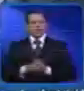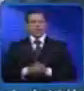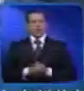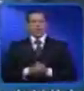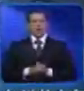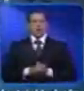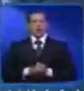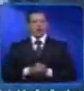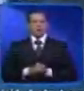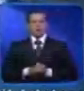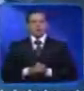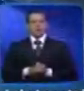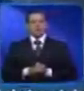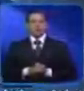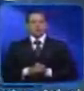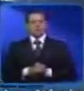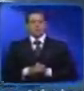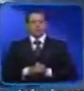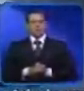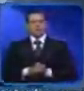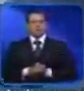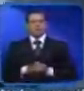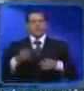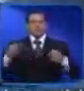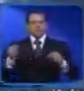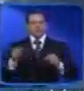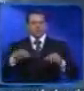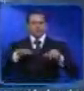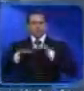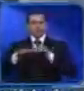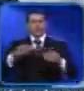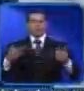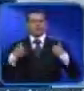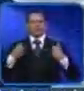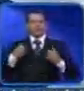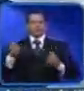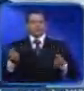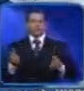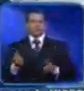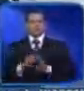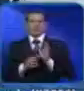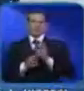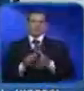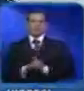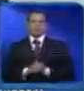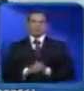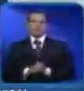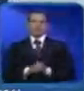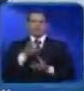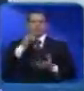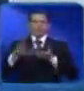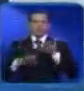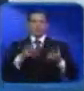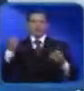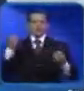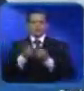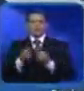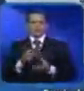ciertamente el paso de los motorizados afecta al conductor. Causan bastante problemas, causan